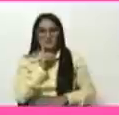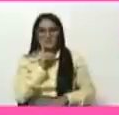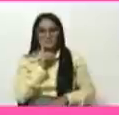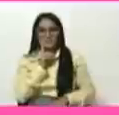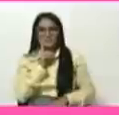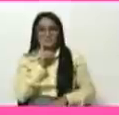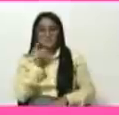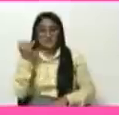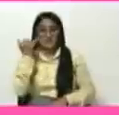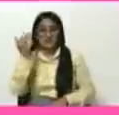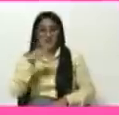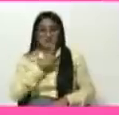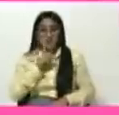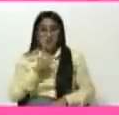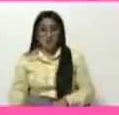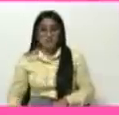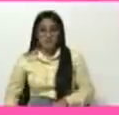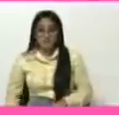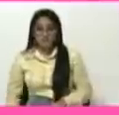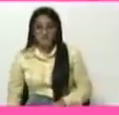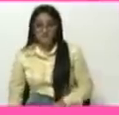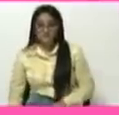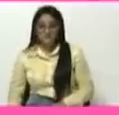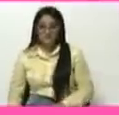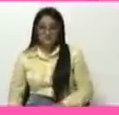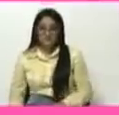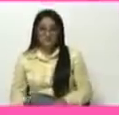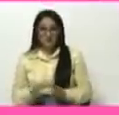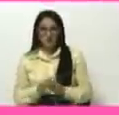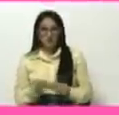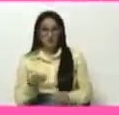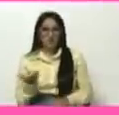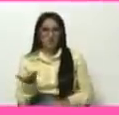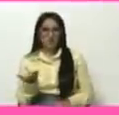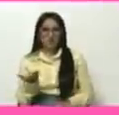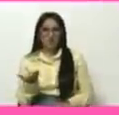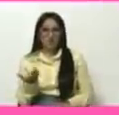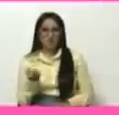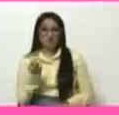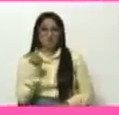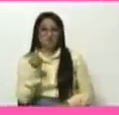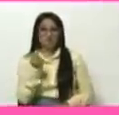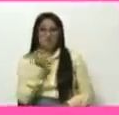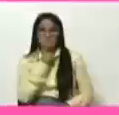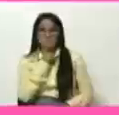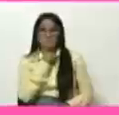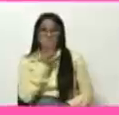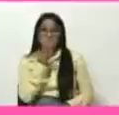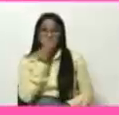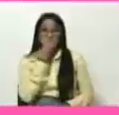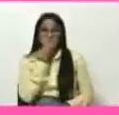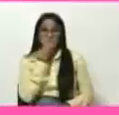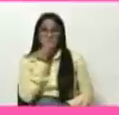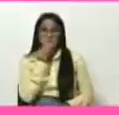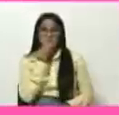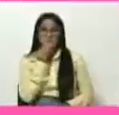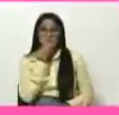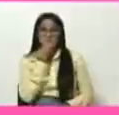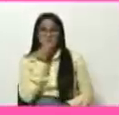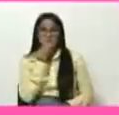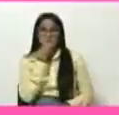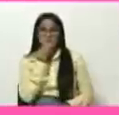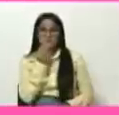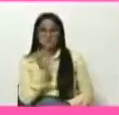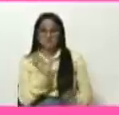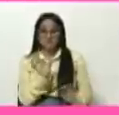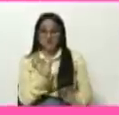Imagínense ustedes el nombre que le pusieron. Todo eso, ni una sola palabra, ni